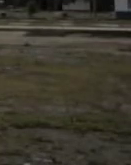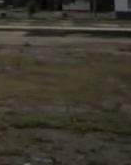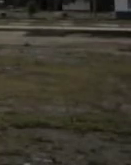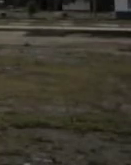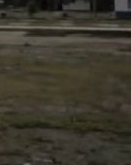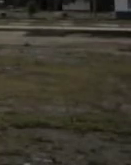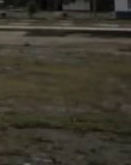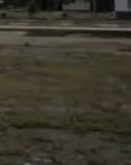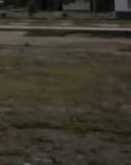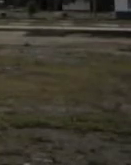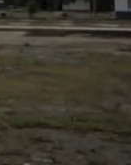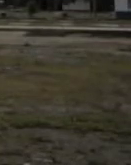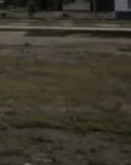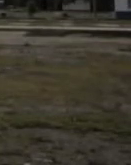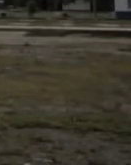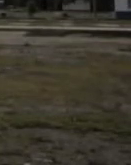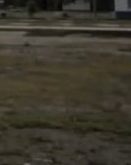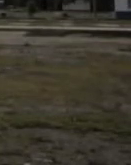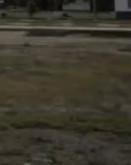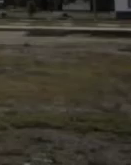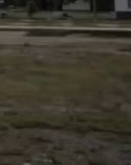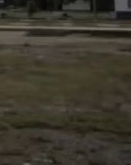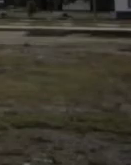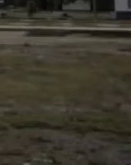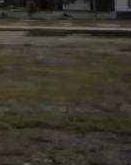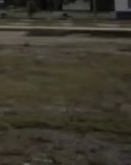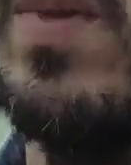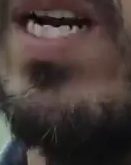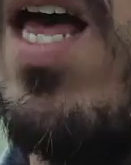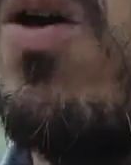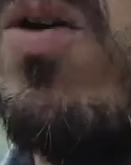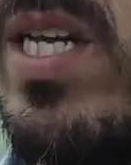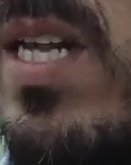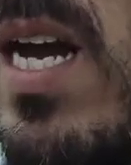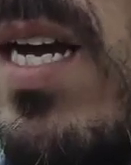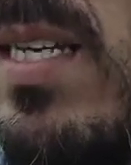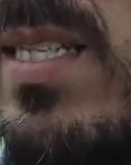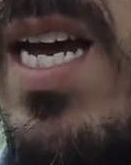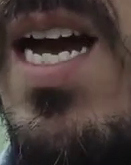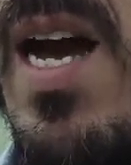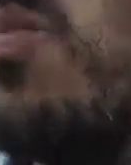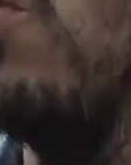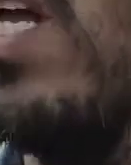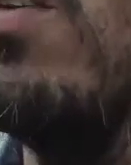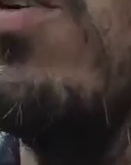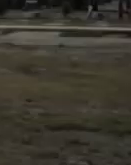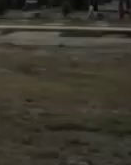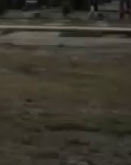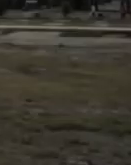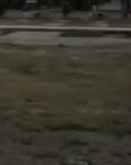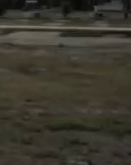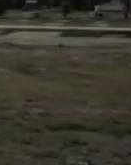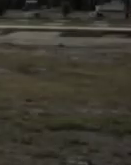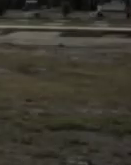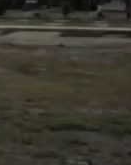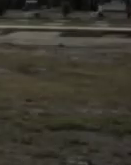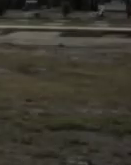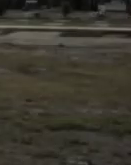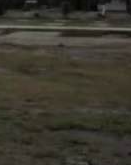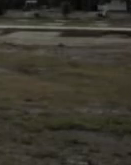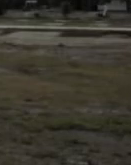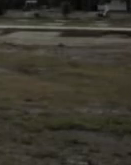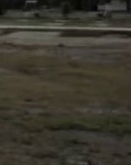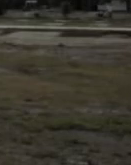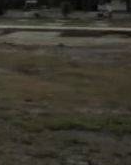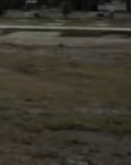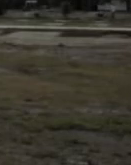dolor. Cómo pasar del Final Cut al Premiere, que es básicamente lo que el mercado ahorita está apuntando. Ojalá que puedan venir al